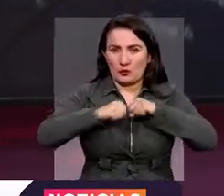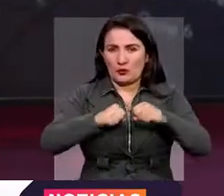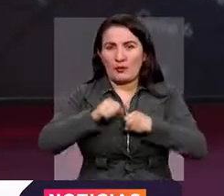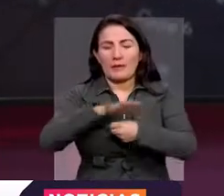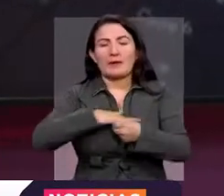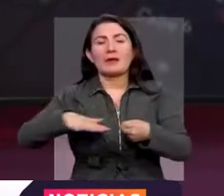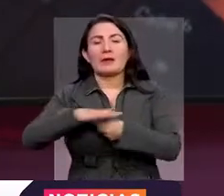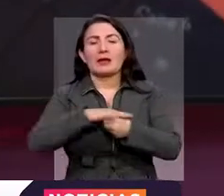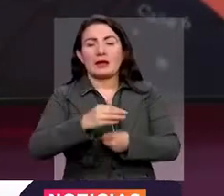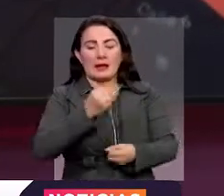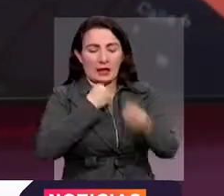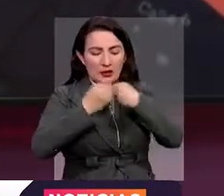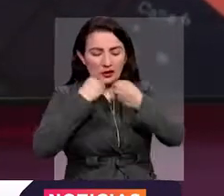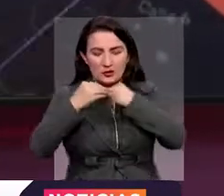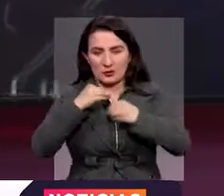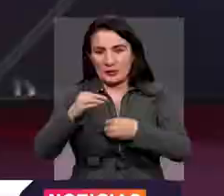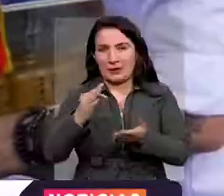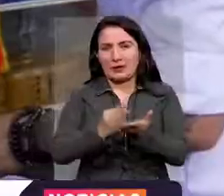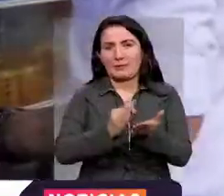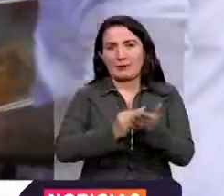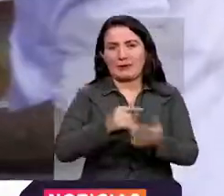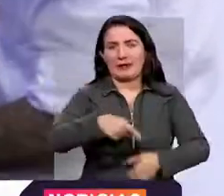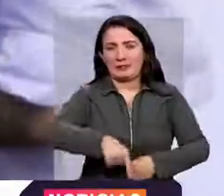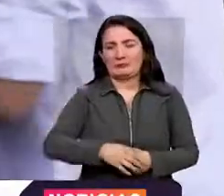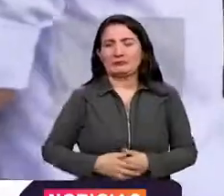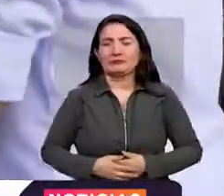sector gastronómico en la capital.